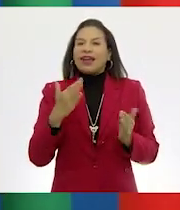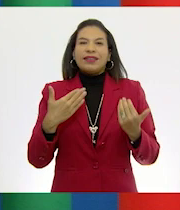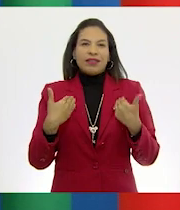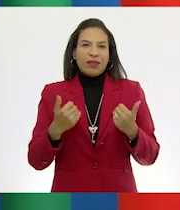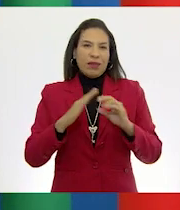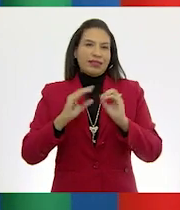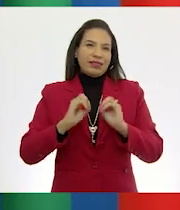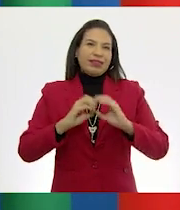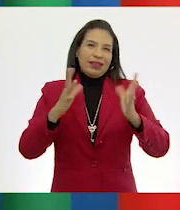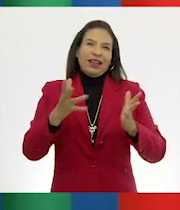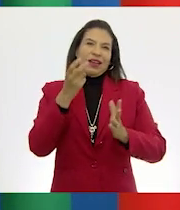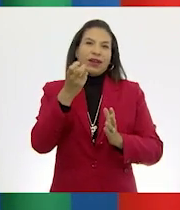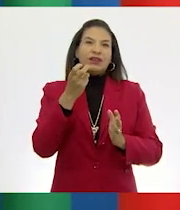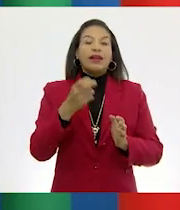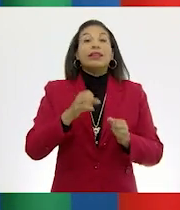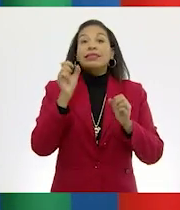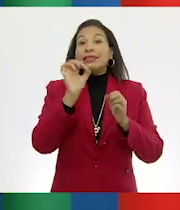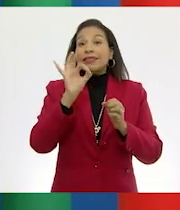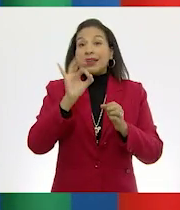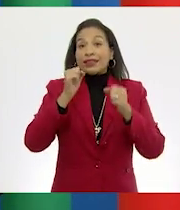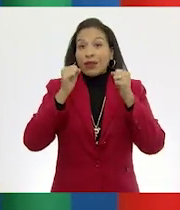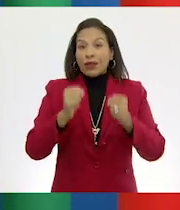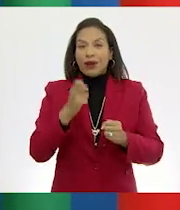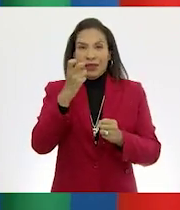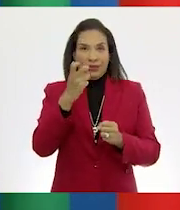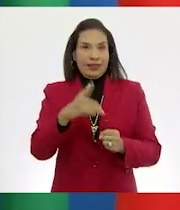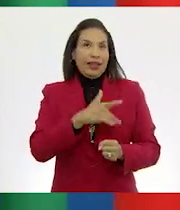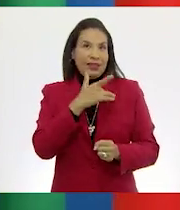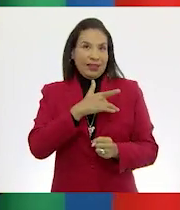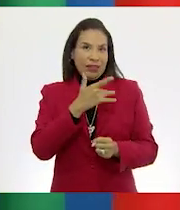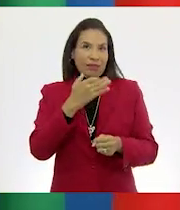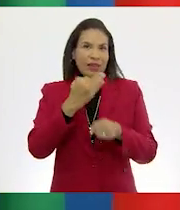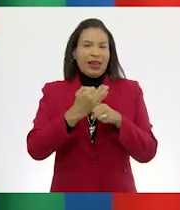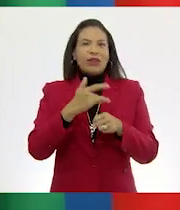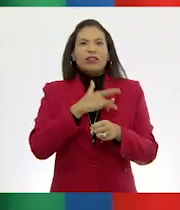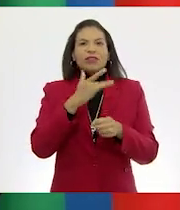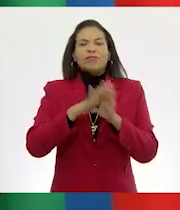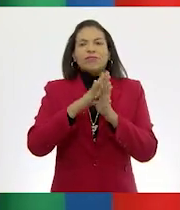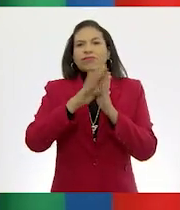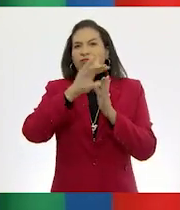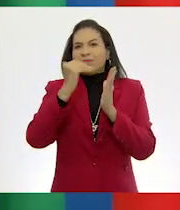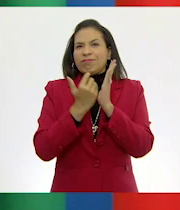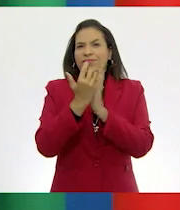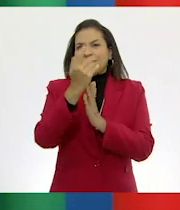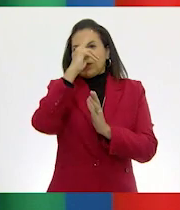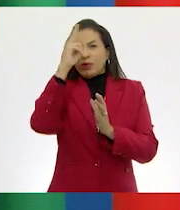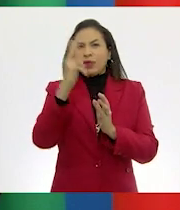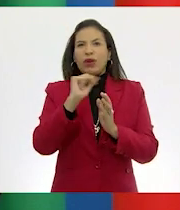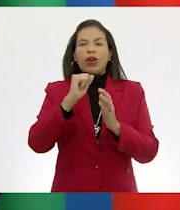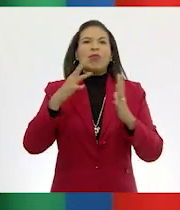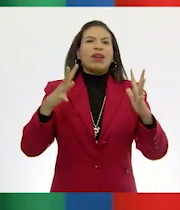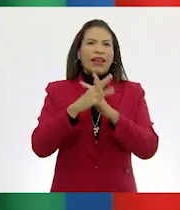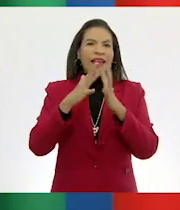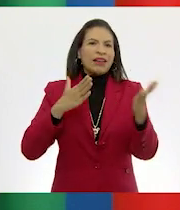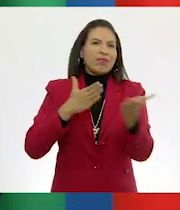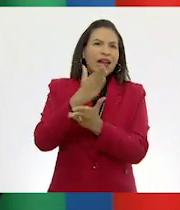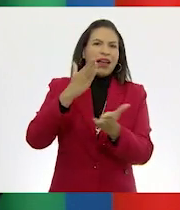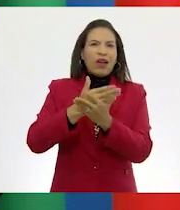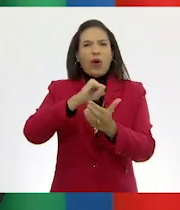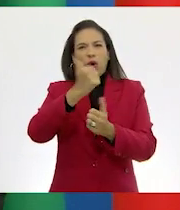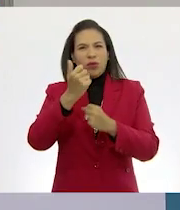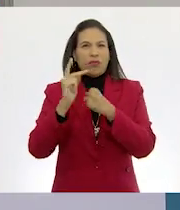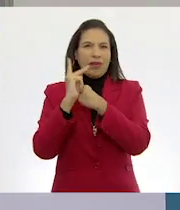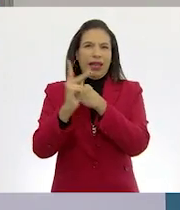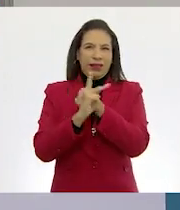quedando un poquito más claro. Y seguramente este sentimiento incrementó después de tanta guerra e intervenciones de otros